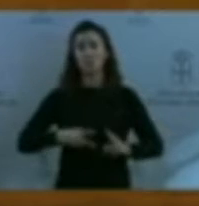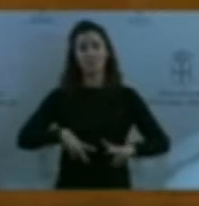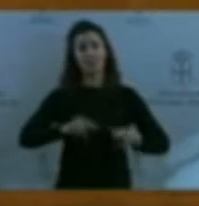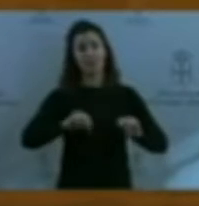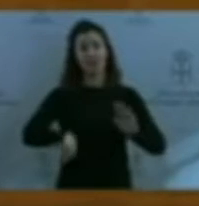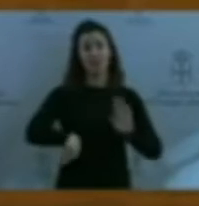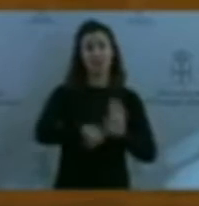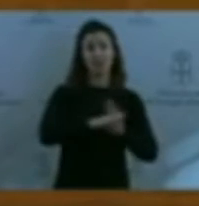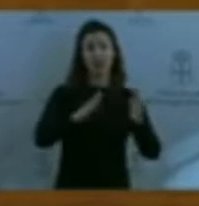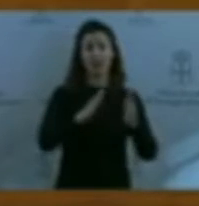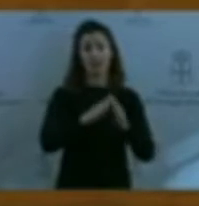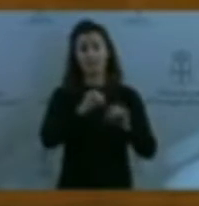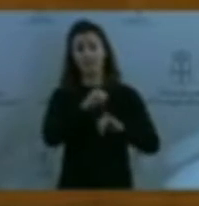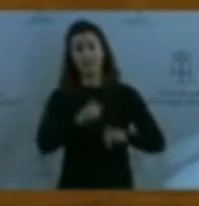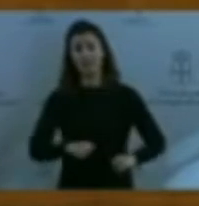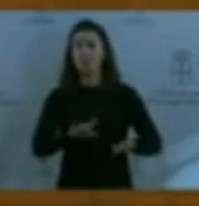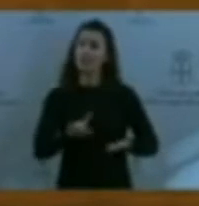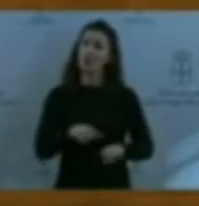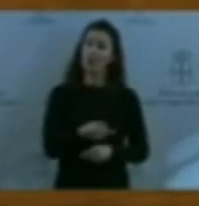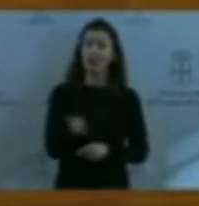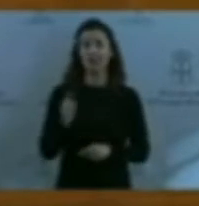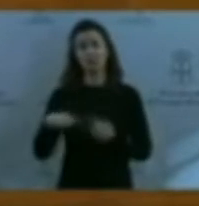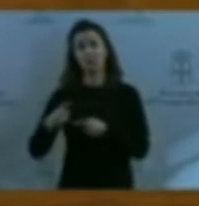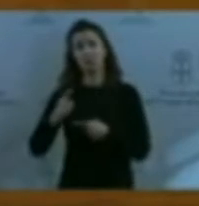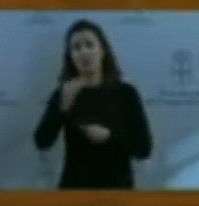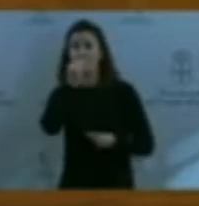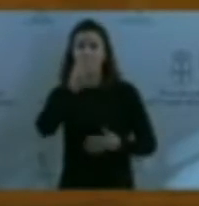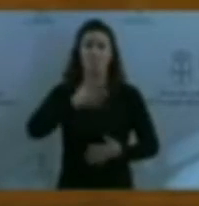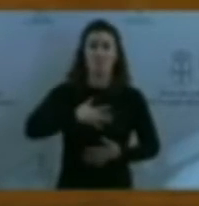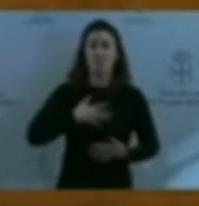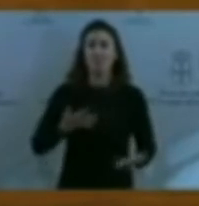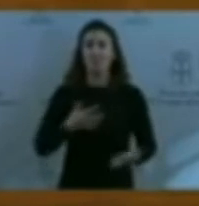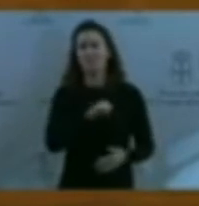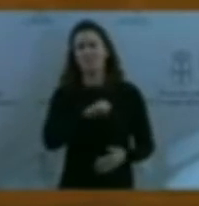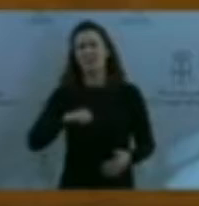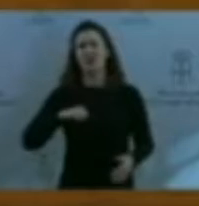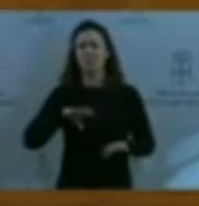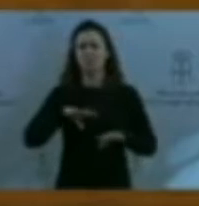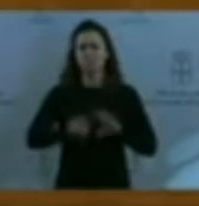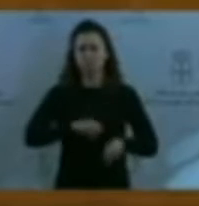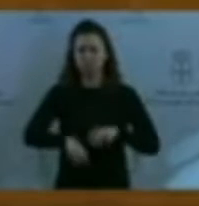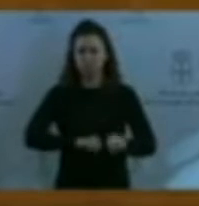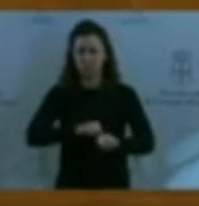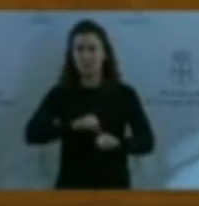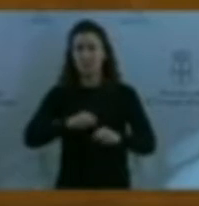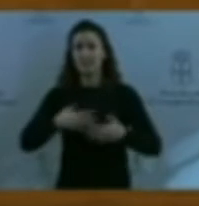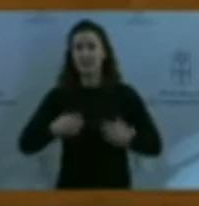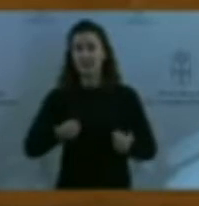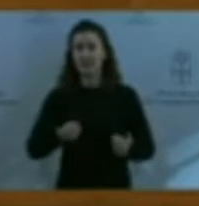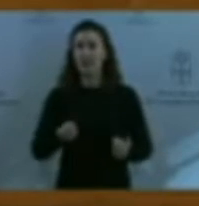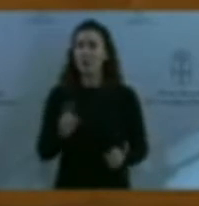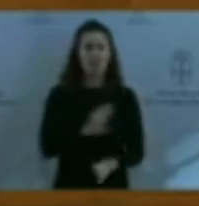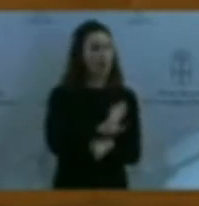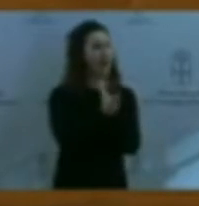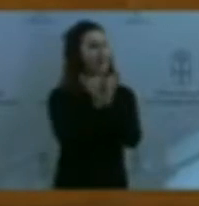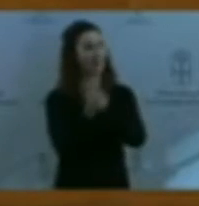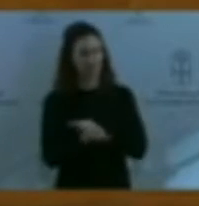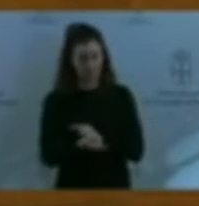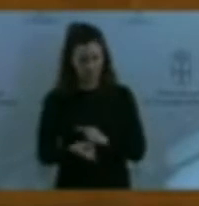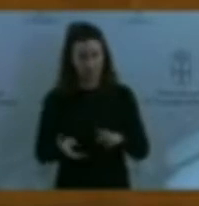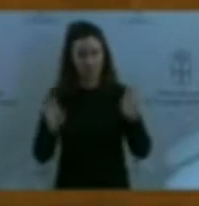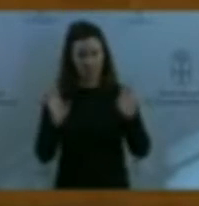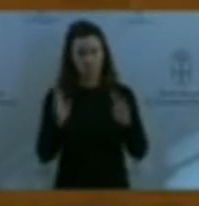de que nosotros pretendemos privatizar la sanidad, pero resulta que es justo lo contrario. Nosotros lo único que proponemos es que